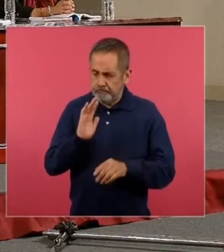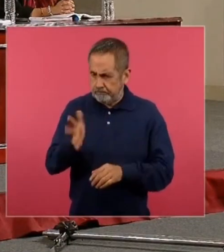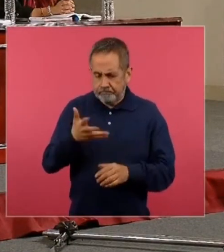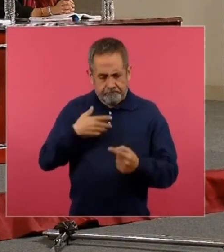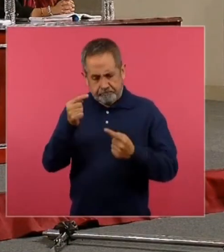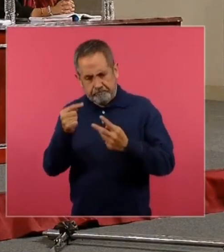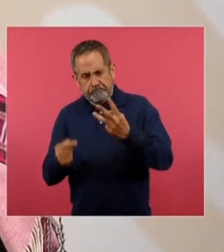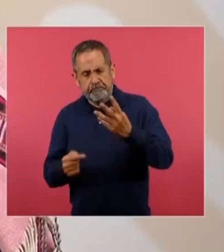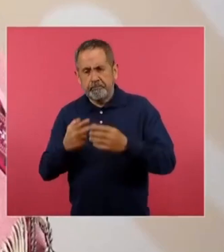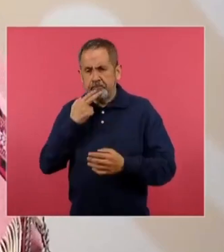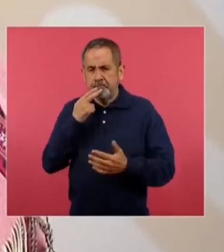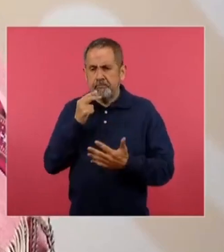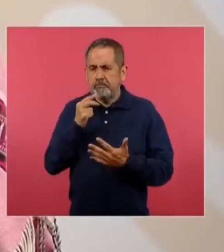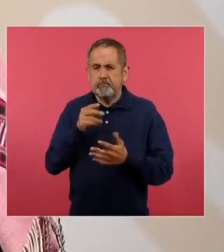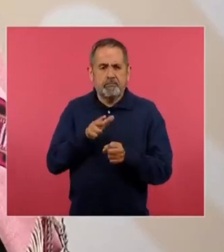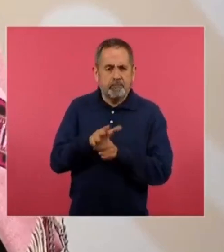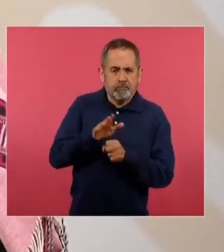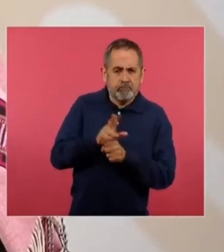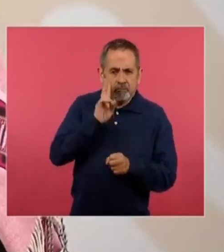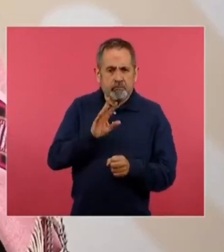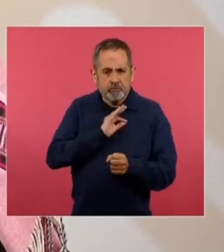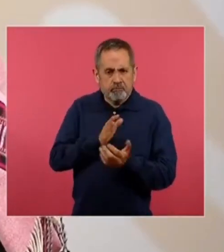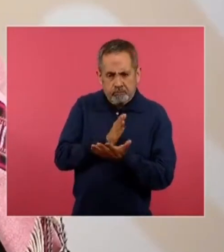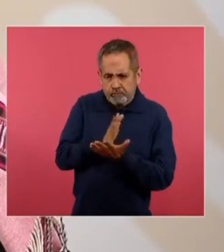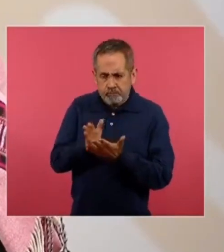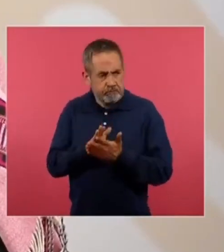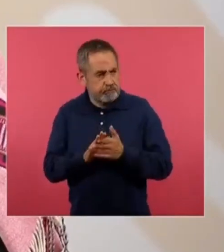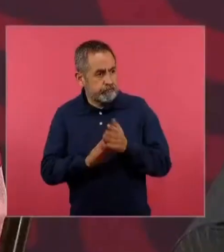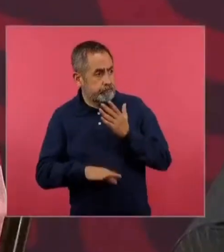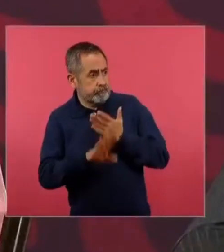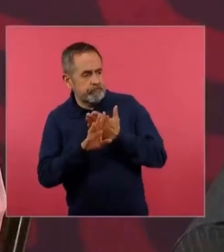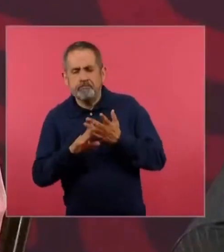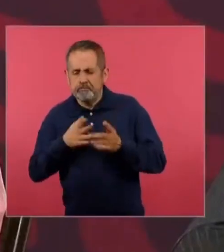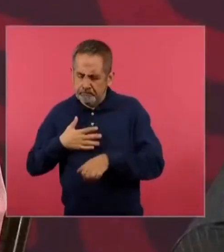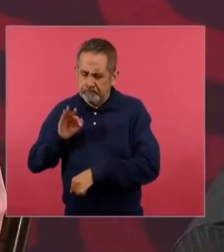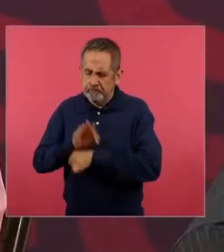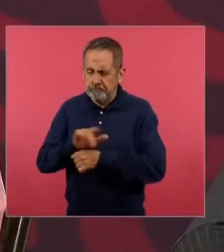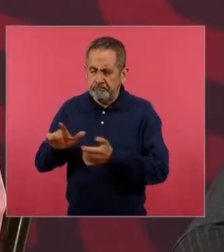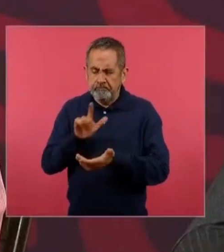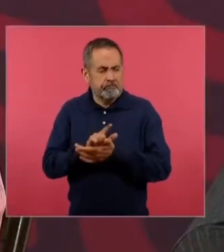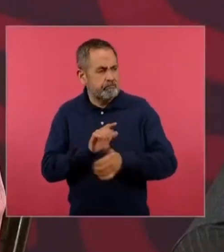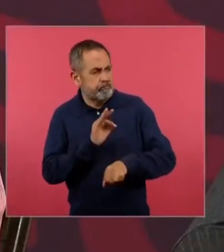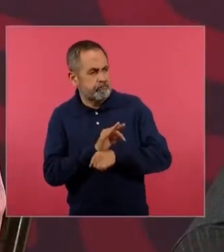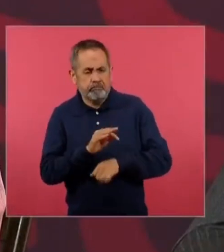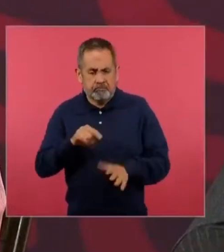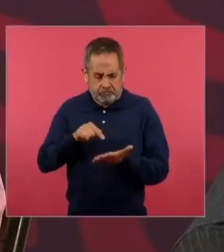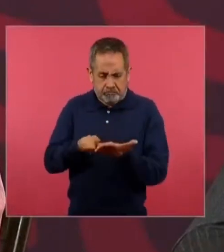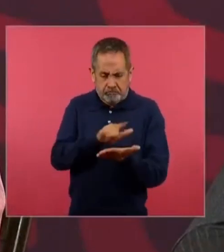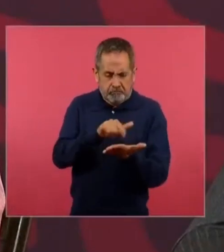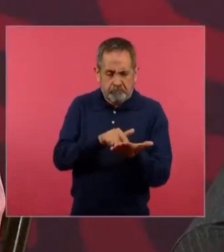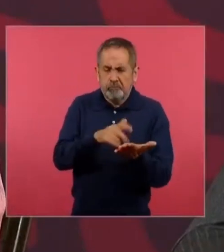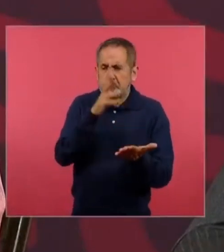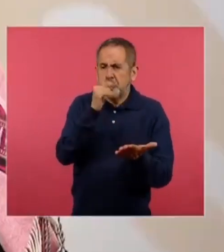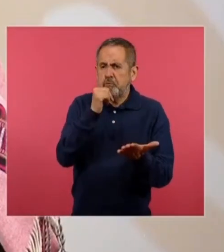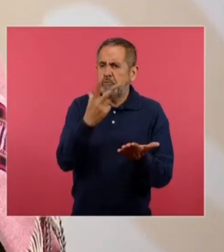las, digamos, posibilidades legales para defendernos. No hay ningún impedimento jurídico para que